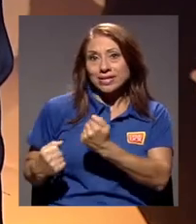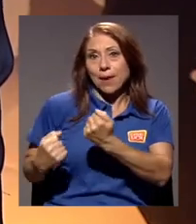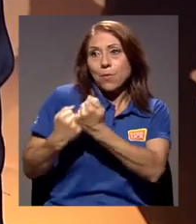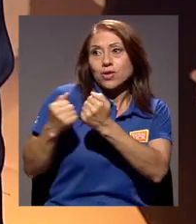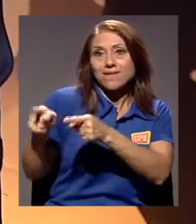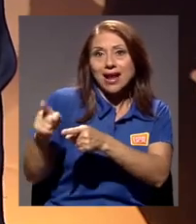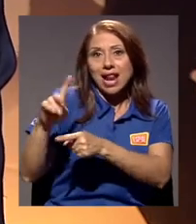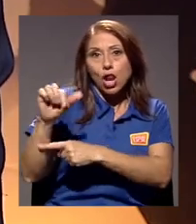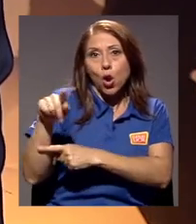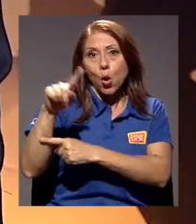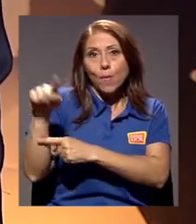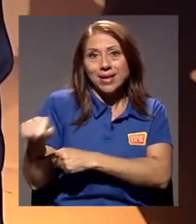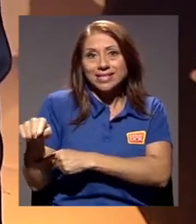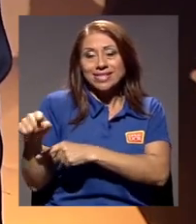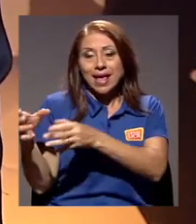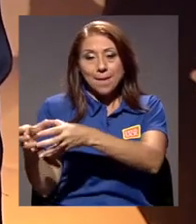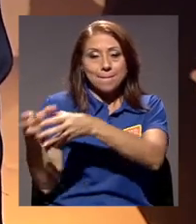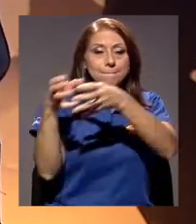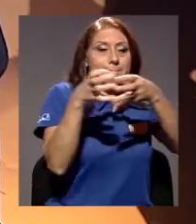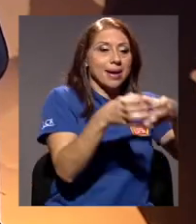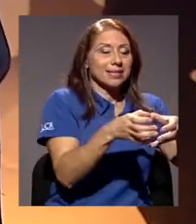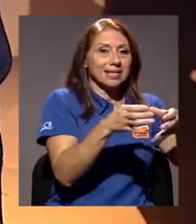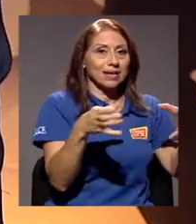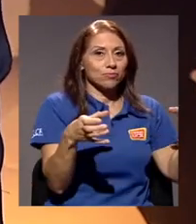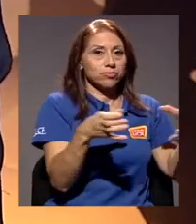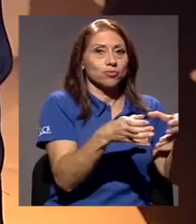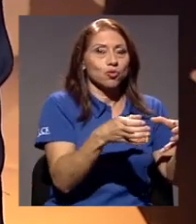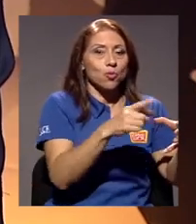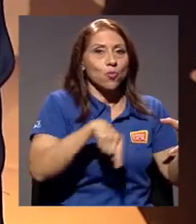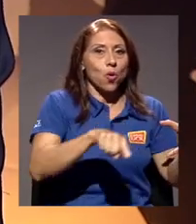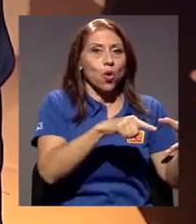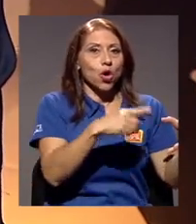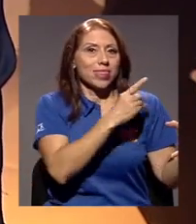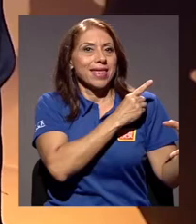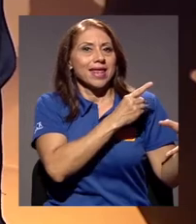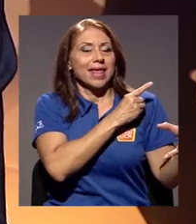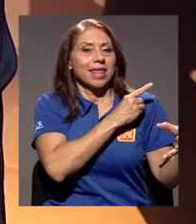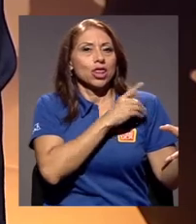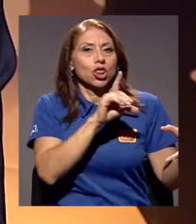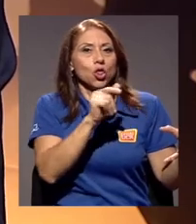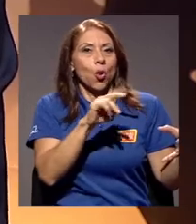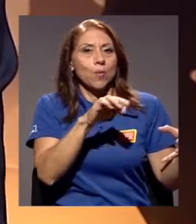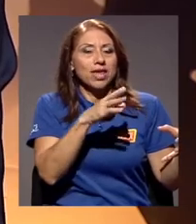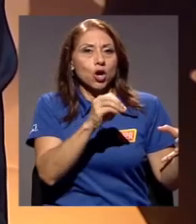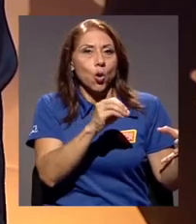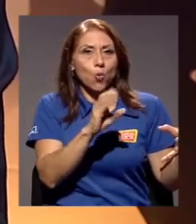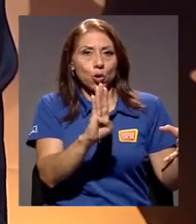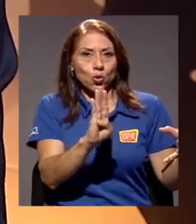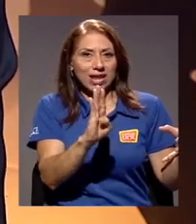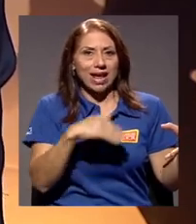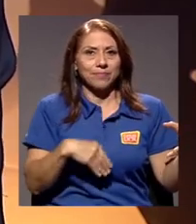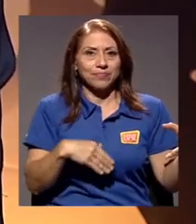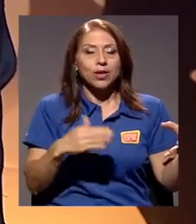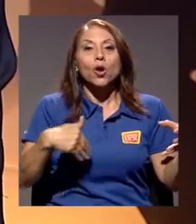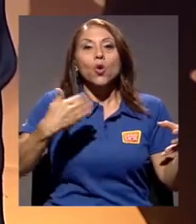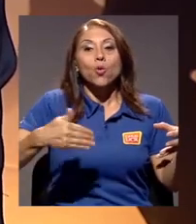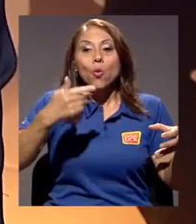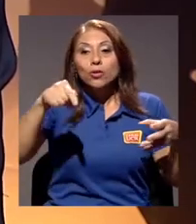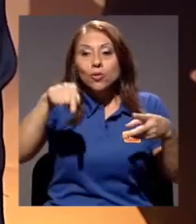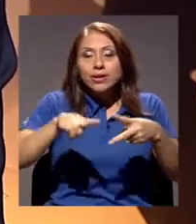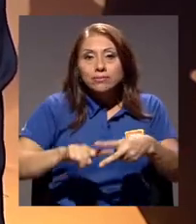ser miembro de un grupo que vivía domingo- goicuría cuando surge el tema de